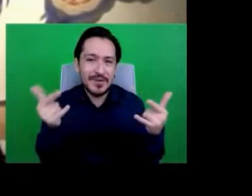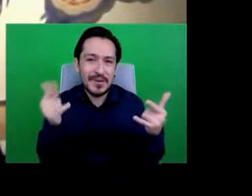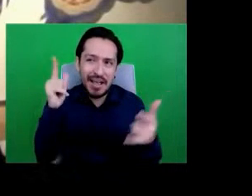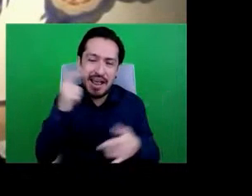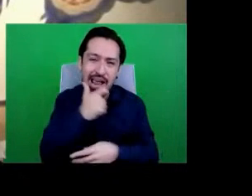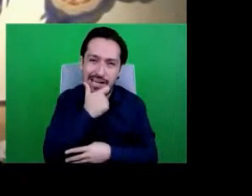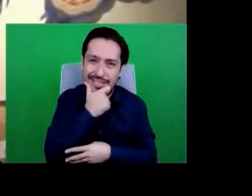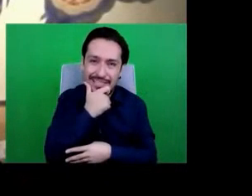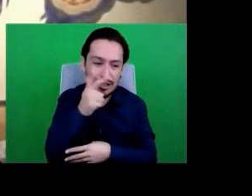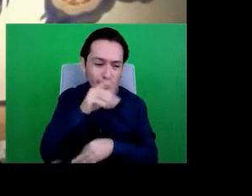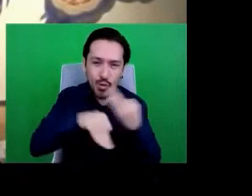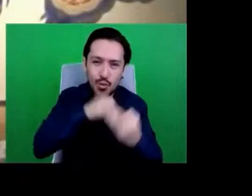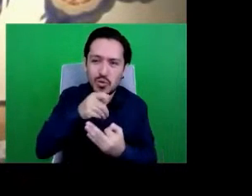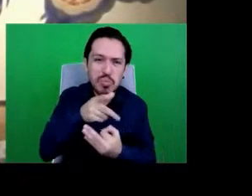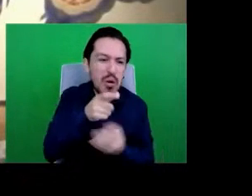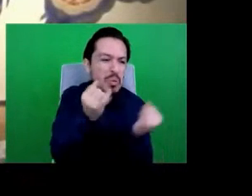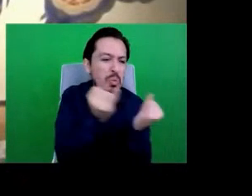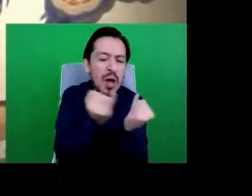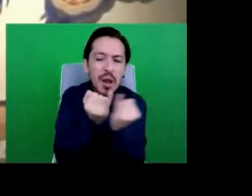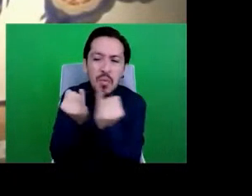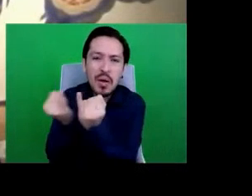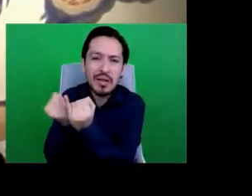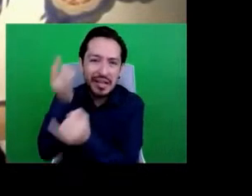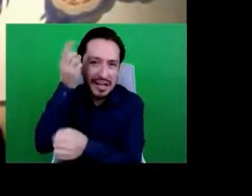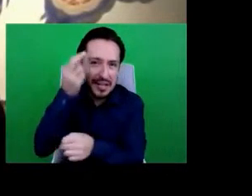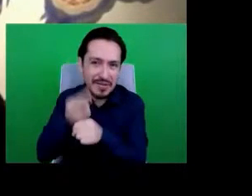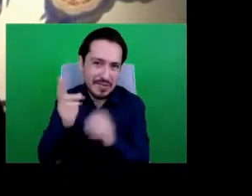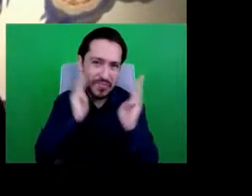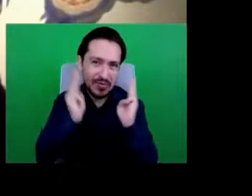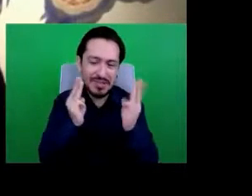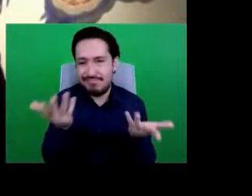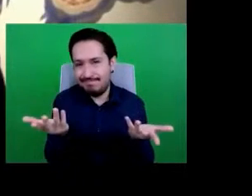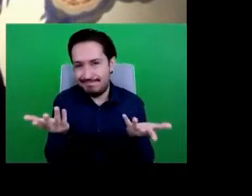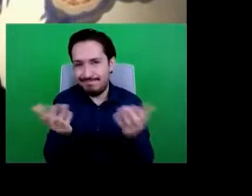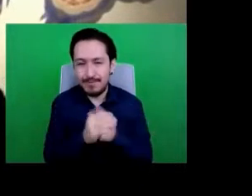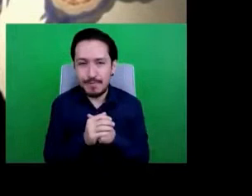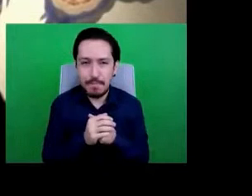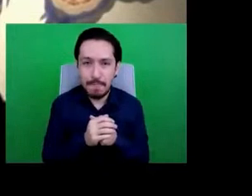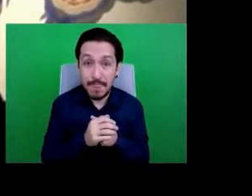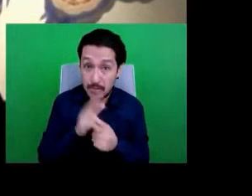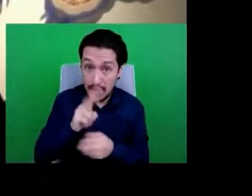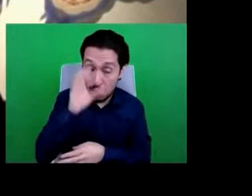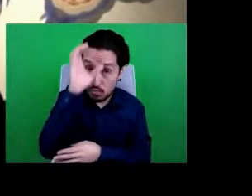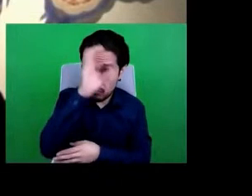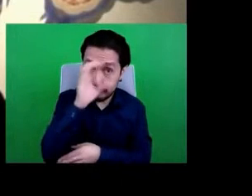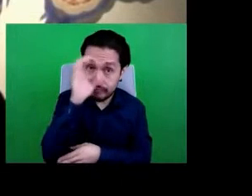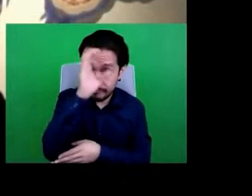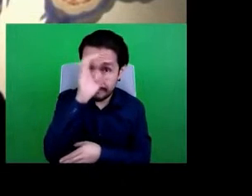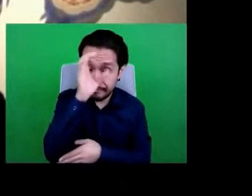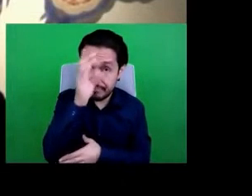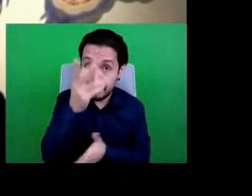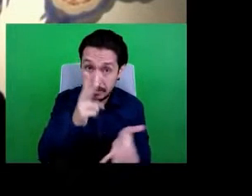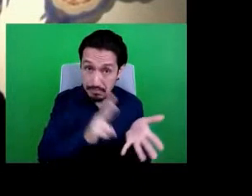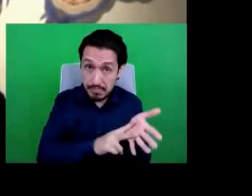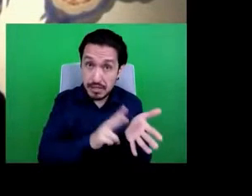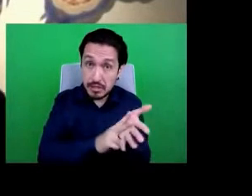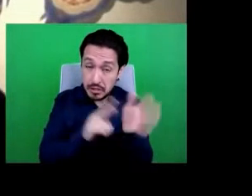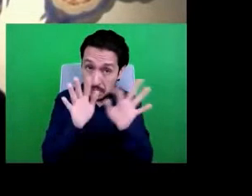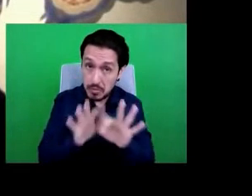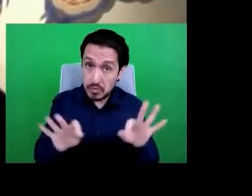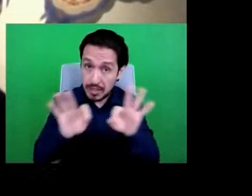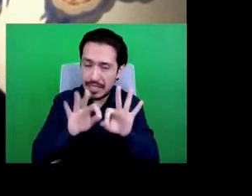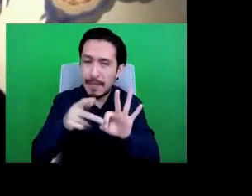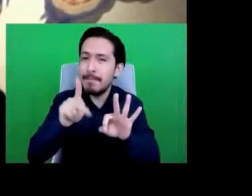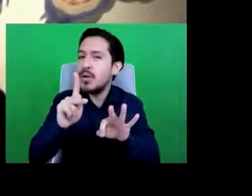Así que la cultura es una herramienta muy efectiva y muy peligrosa también.